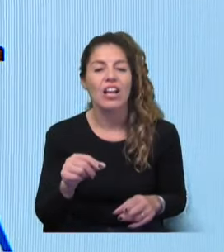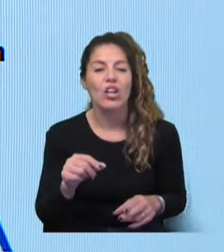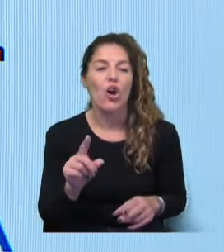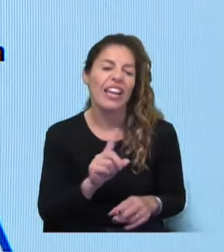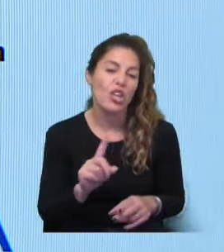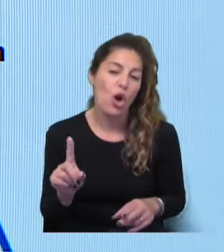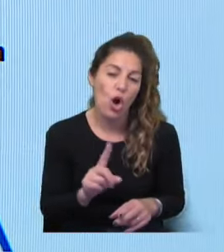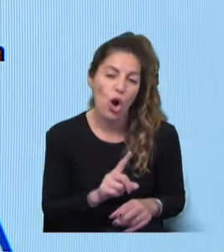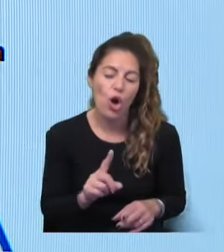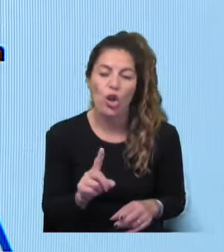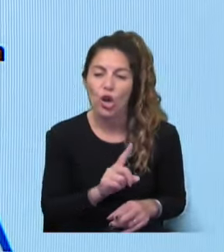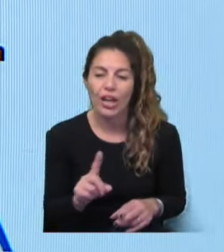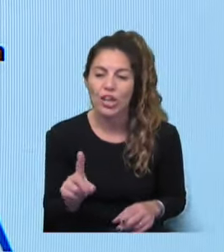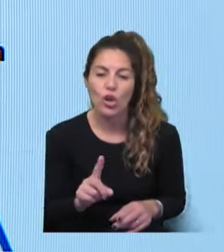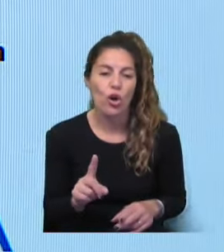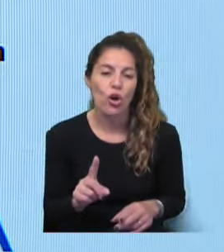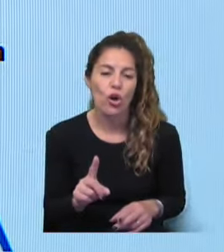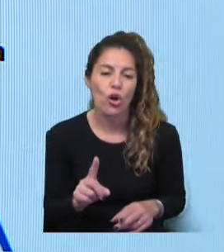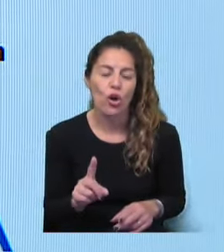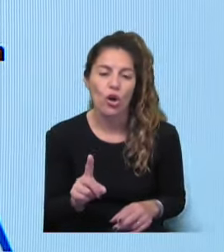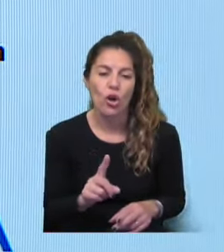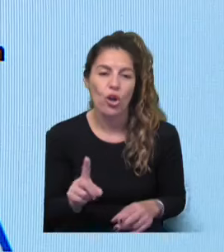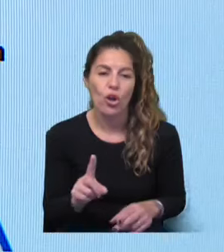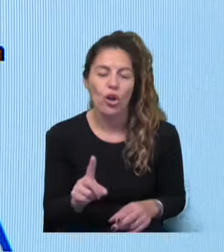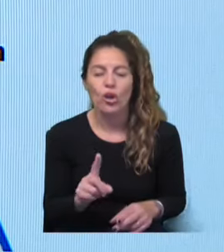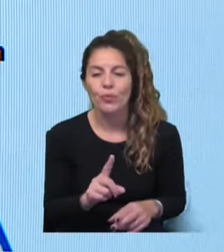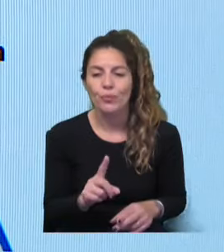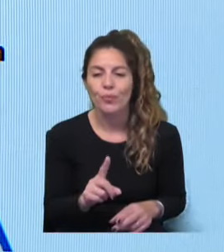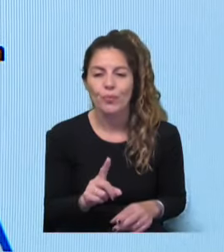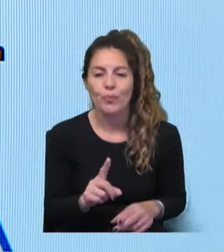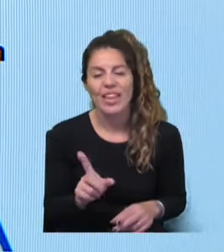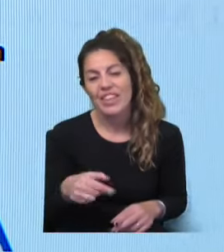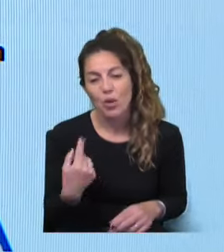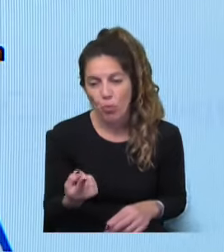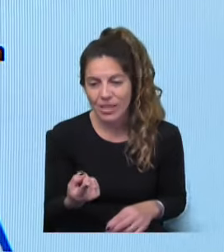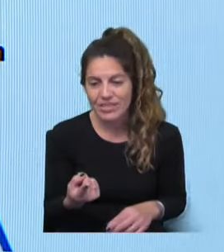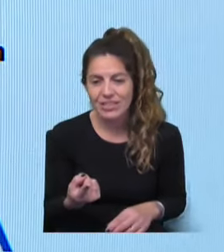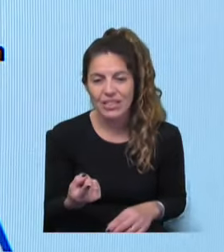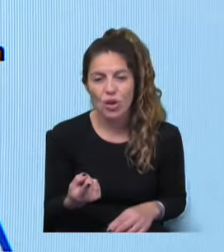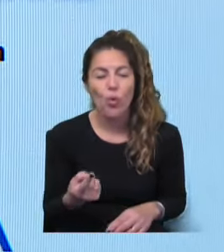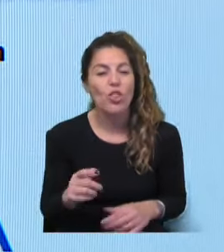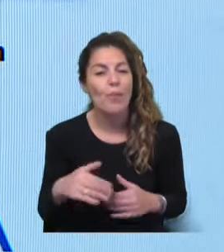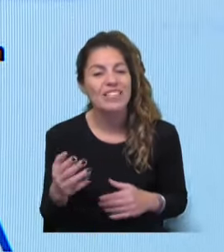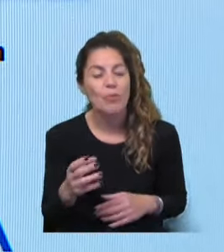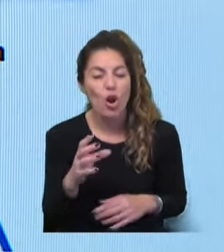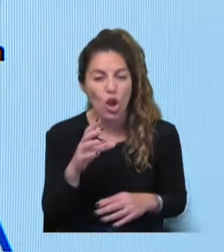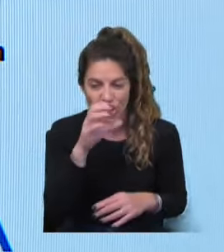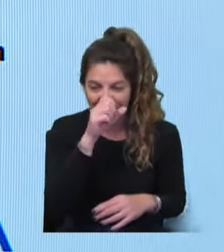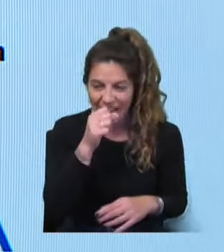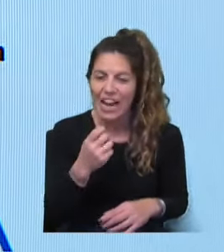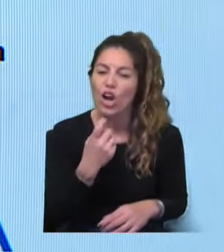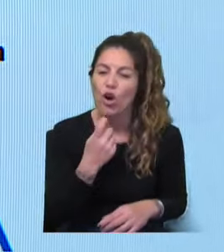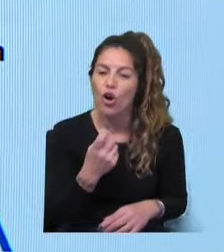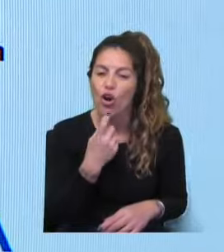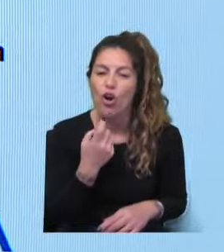como los bautizó Maite en alguna oportunidad, y lo vuelvo a retomar acá. Y después, ya cuando nos pasamos a los naranjas y a los rojos,